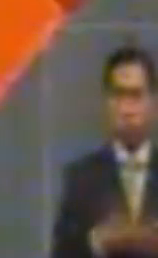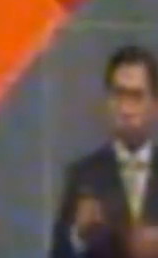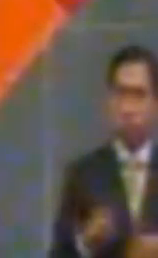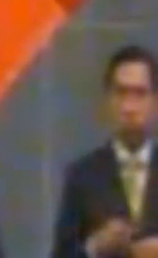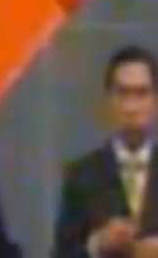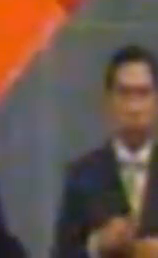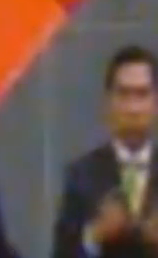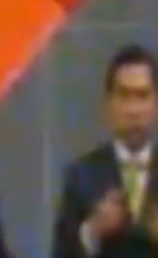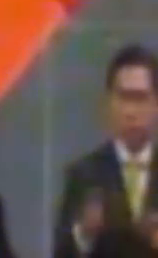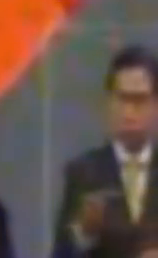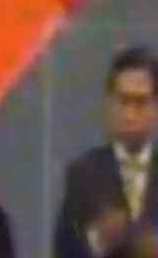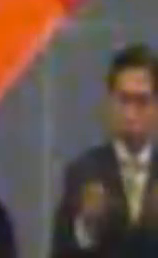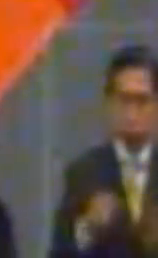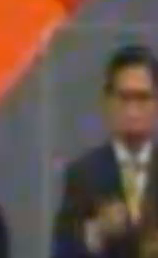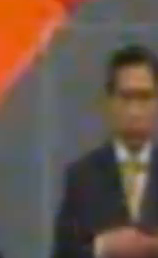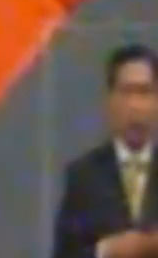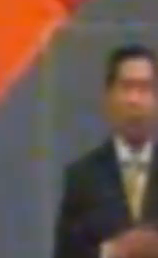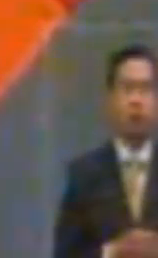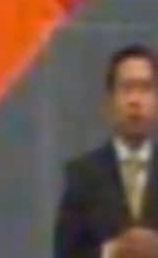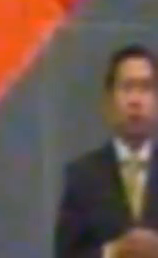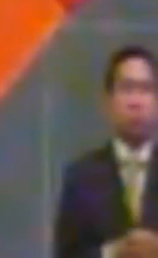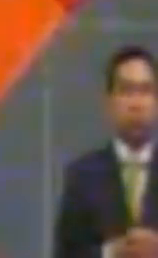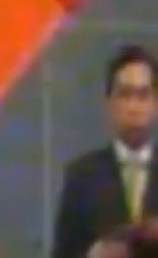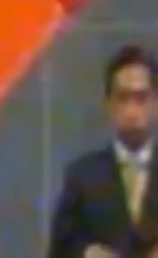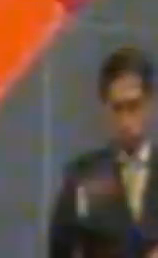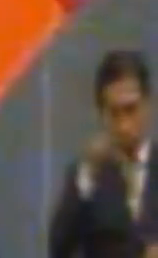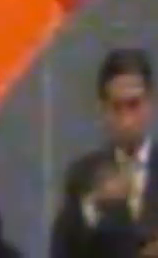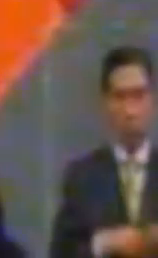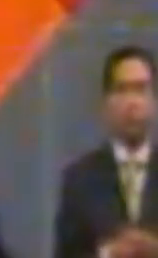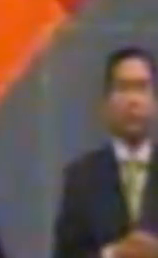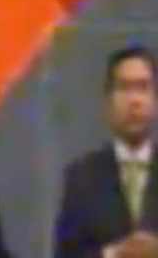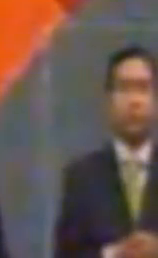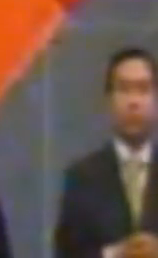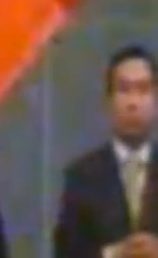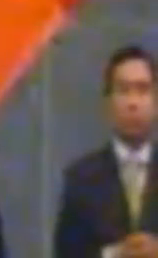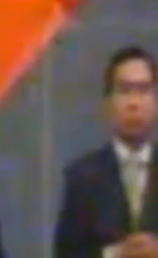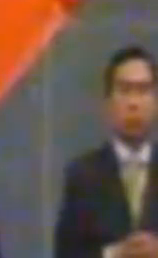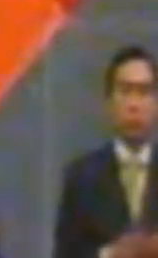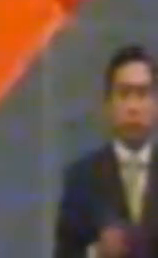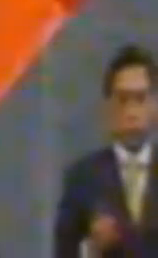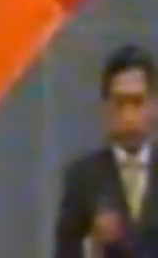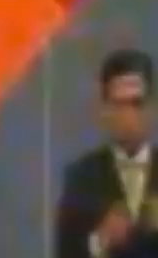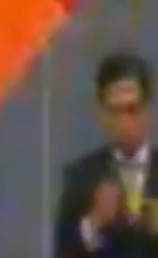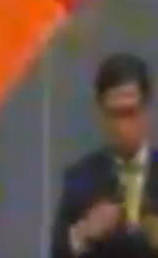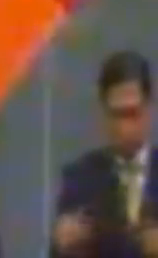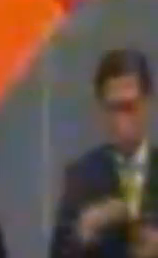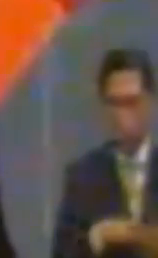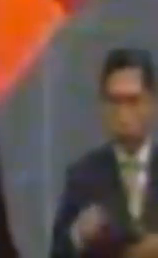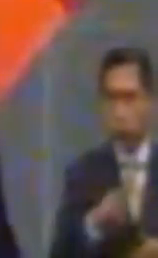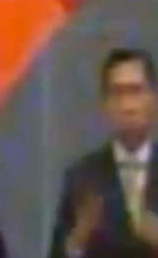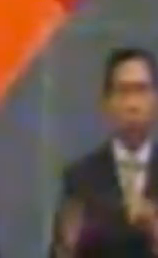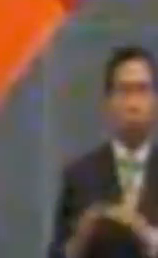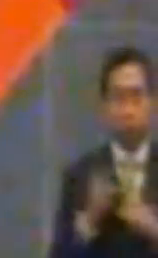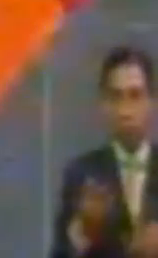un esfuerzo de comercializar en territorio peruano, hasta donde se va a ver las poblaciones que